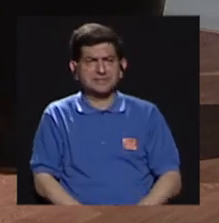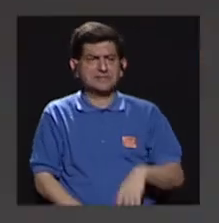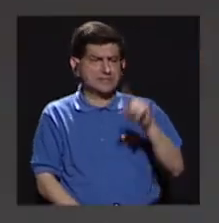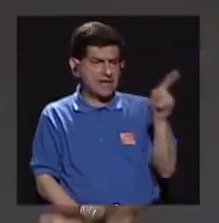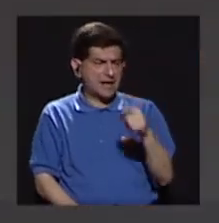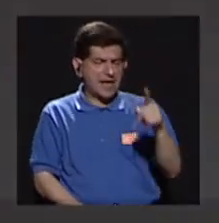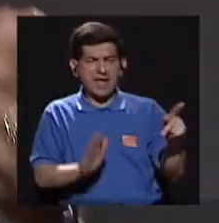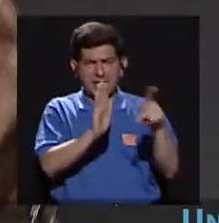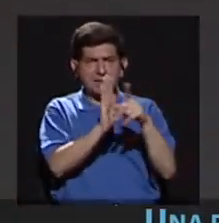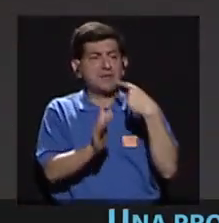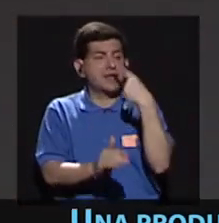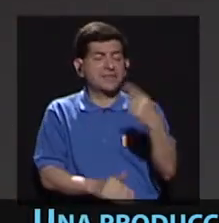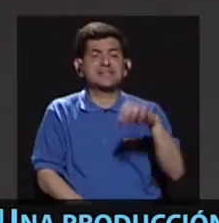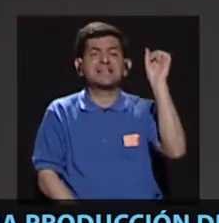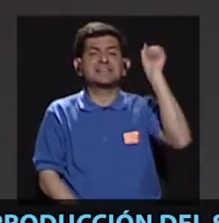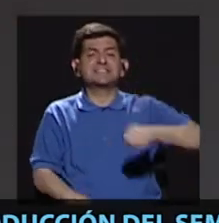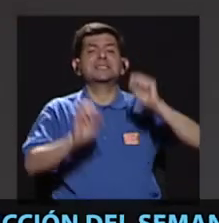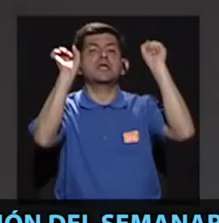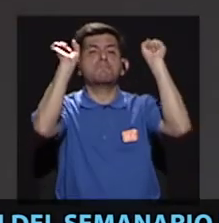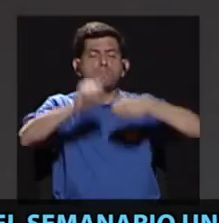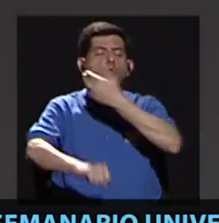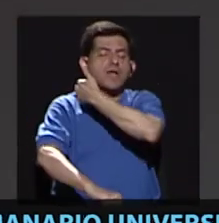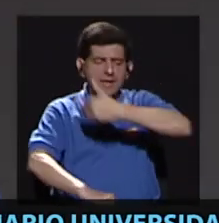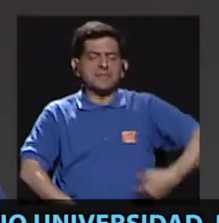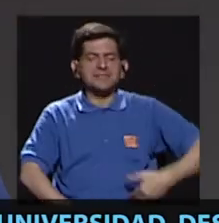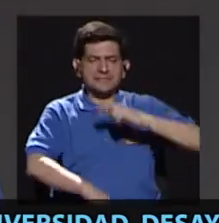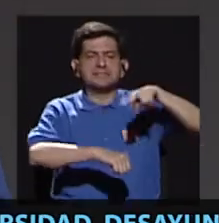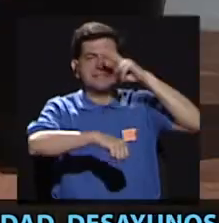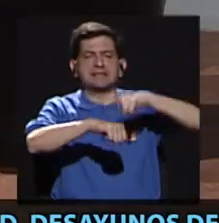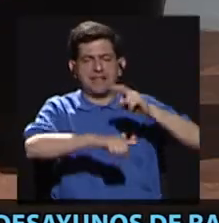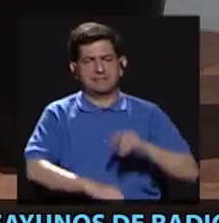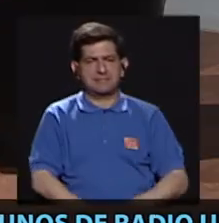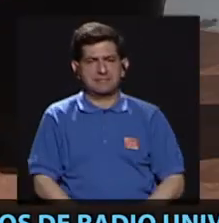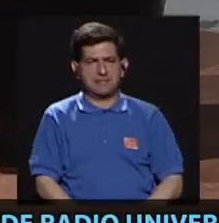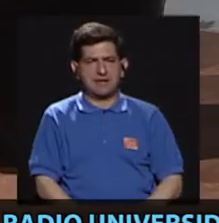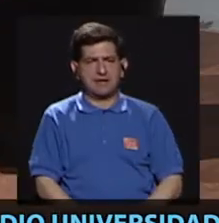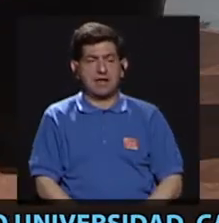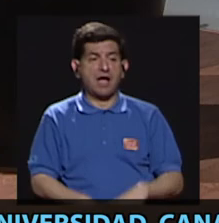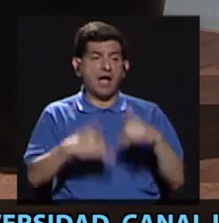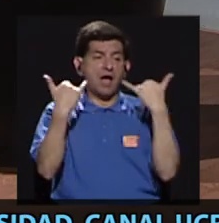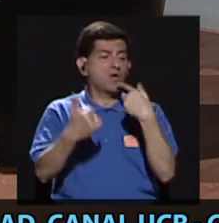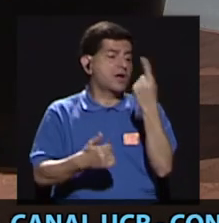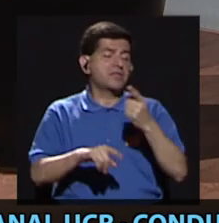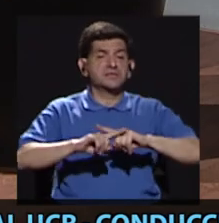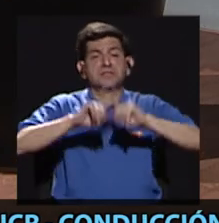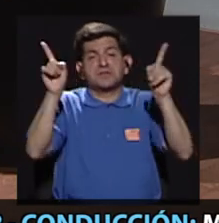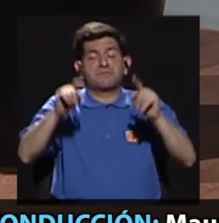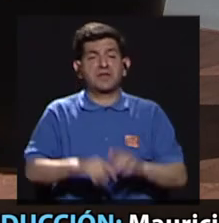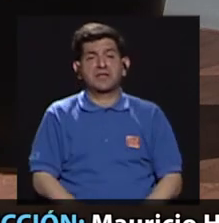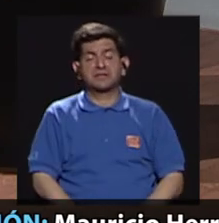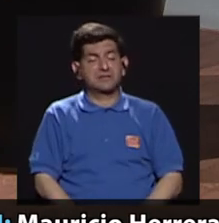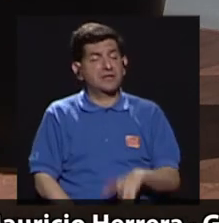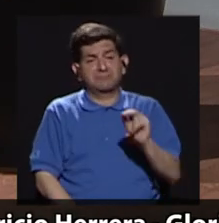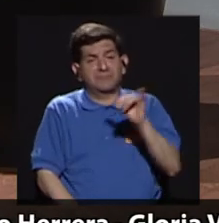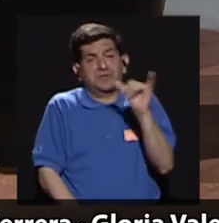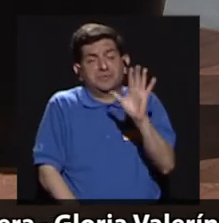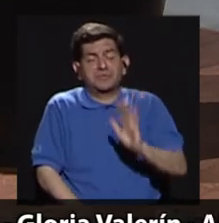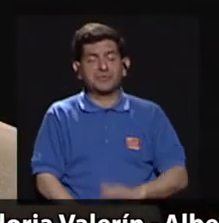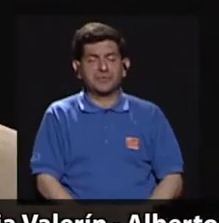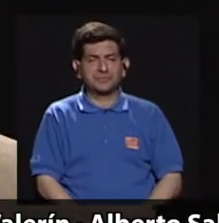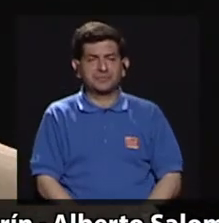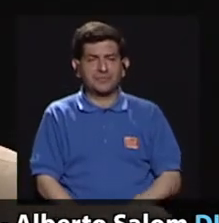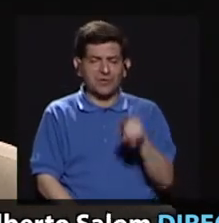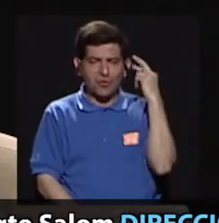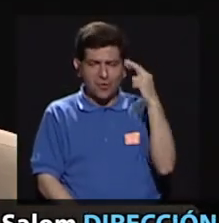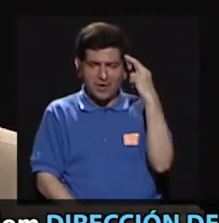del veto dice que sí lo puede ser el presidente de la república ahora si salen con otra cosa y ya eso son muchos en libia y pro gesta